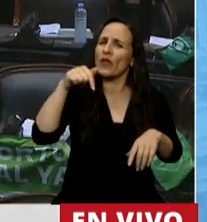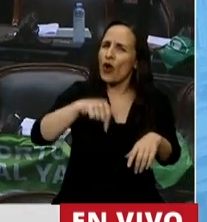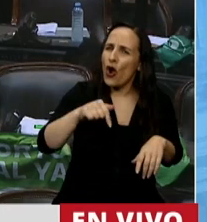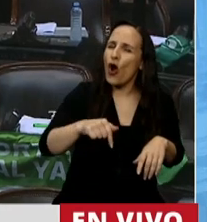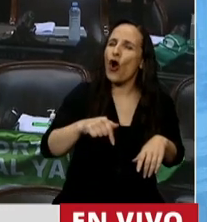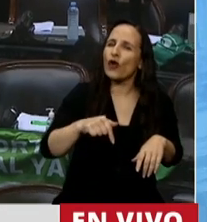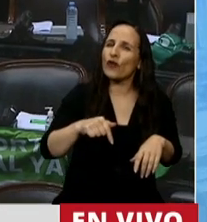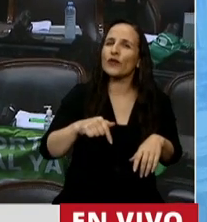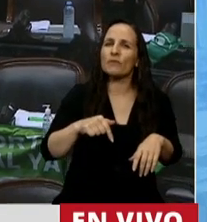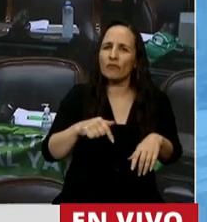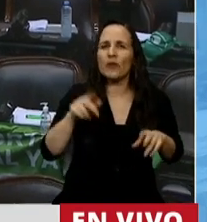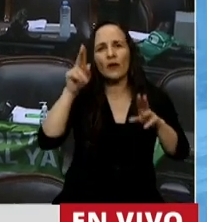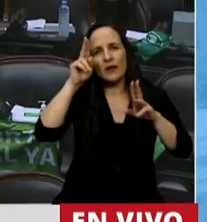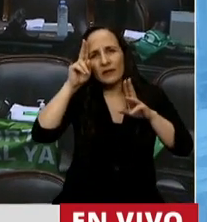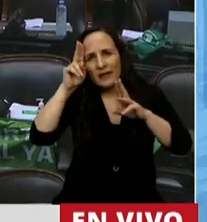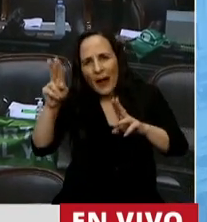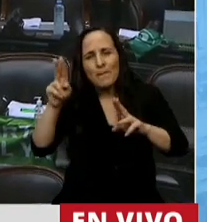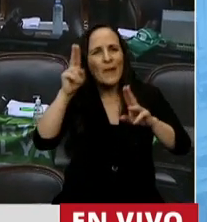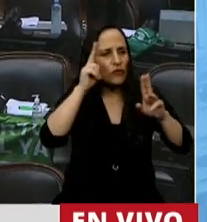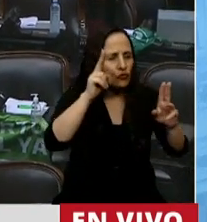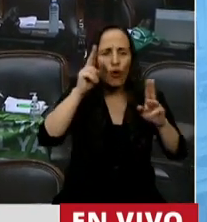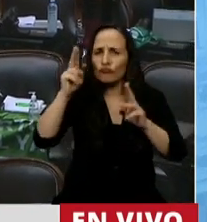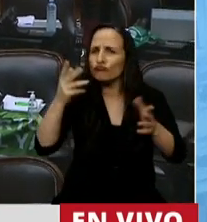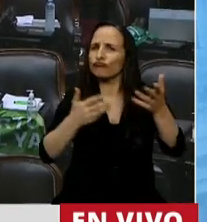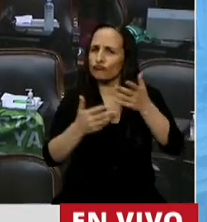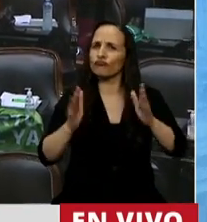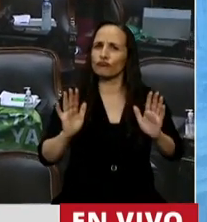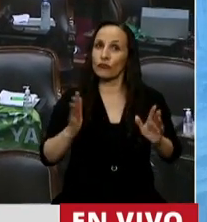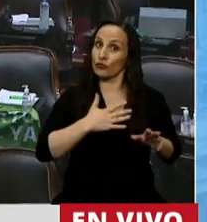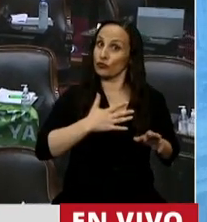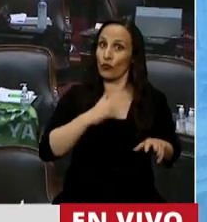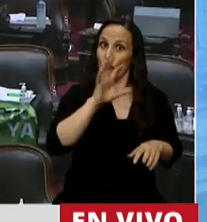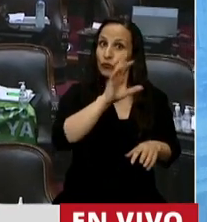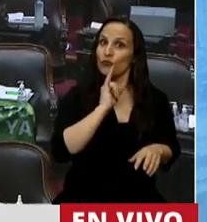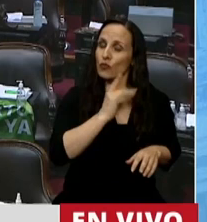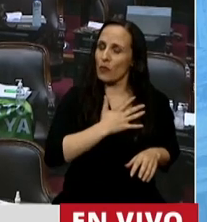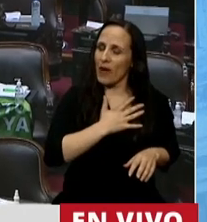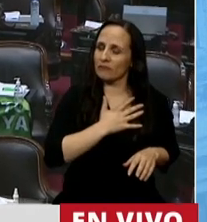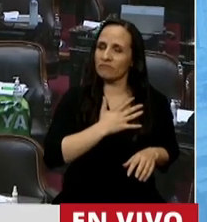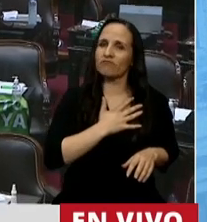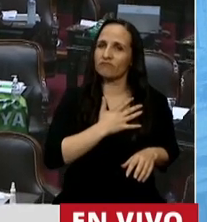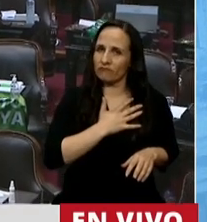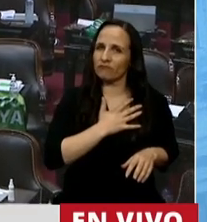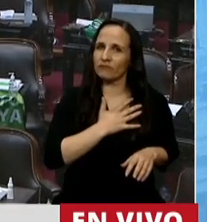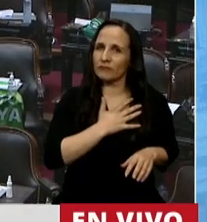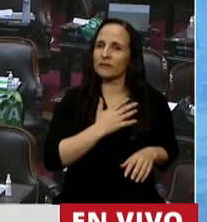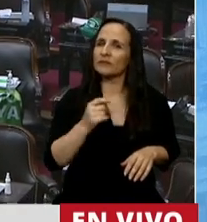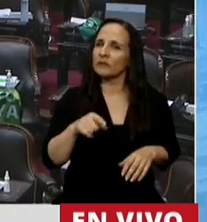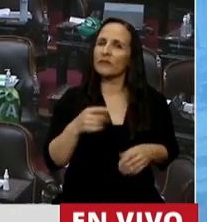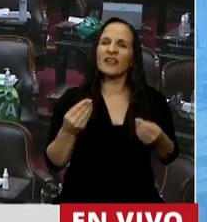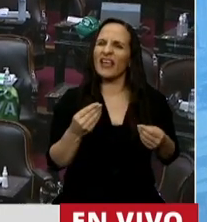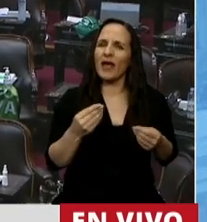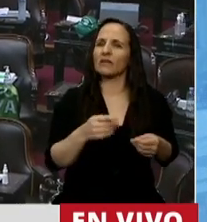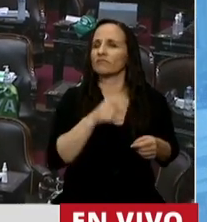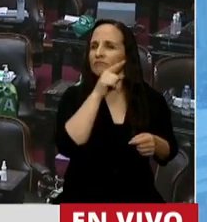dentro de un marco del respeto. Y yo, como tucumana, voy a defender a lo que los